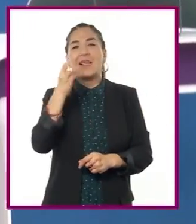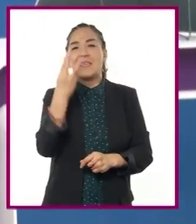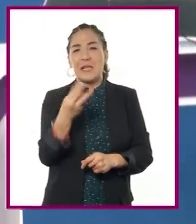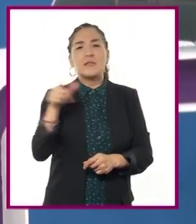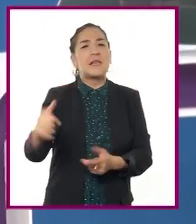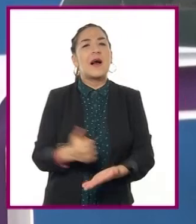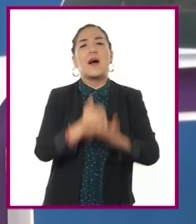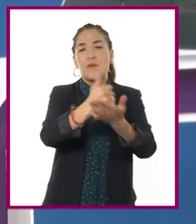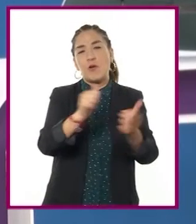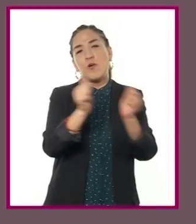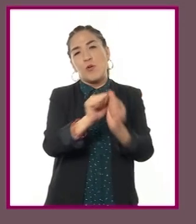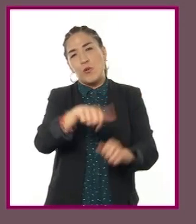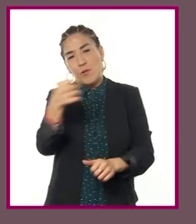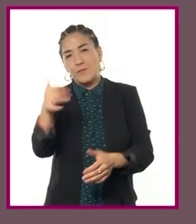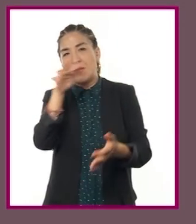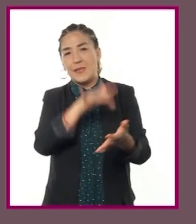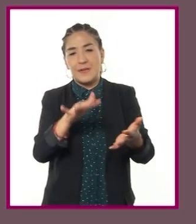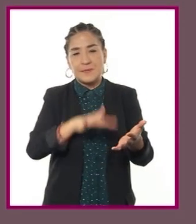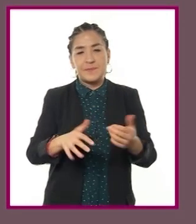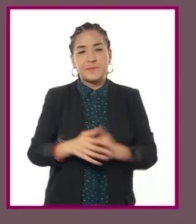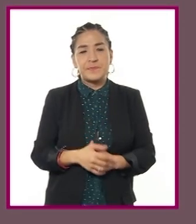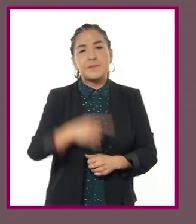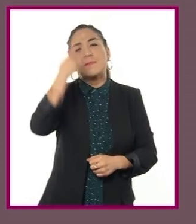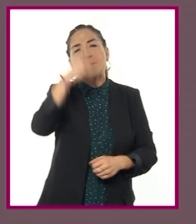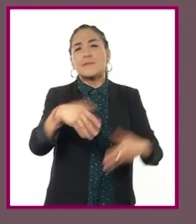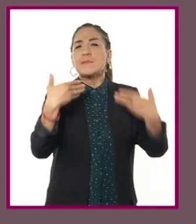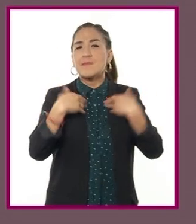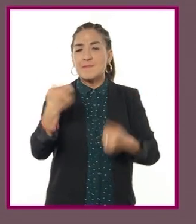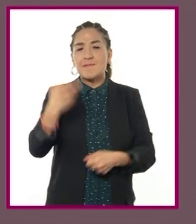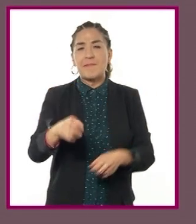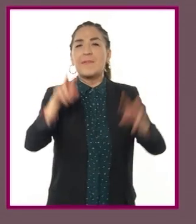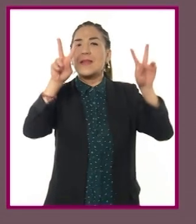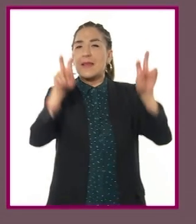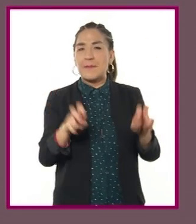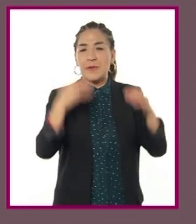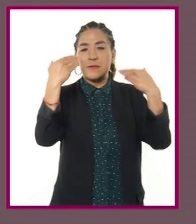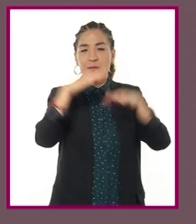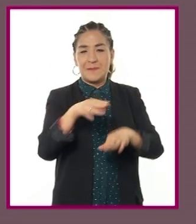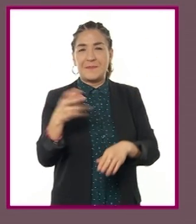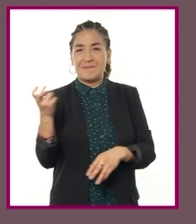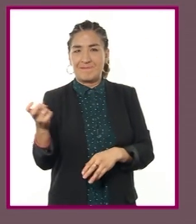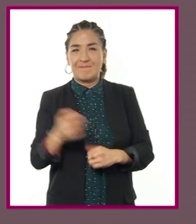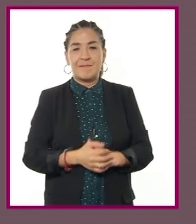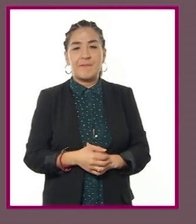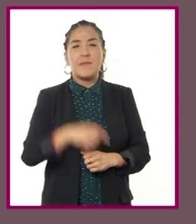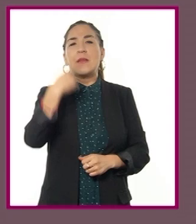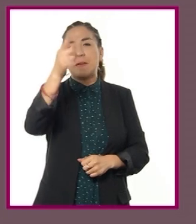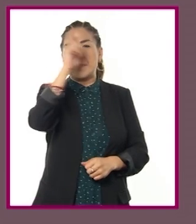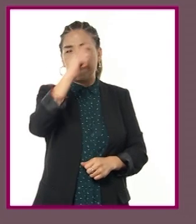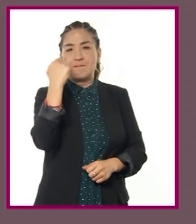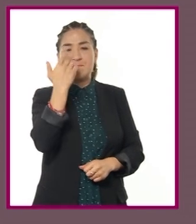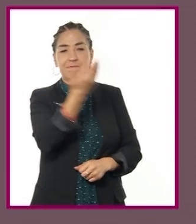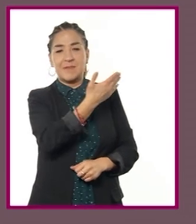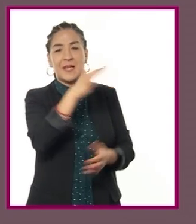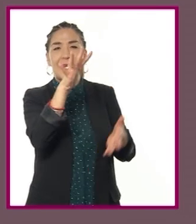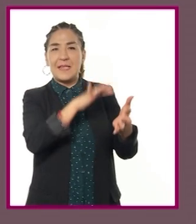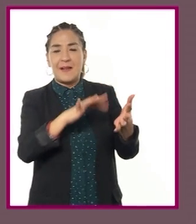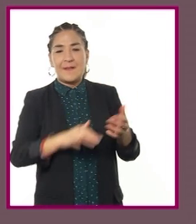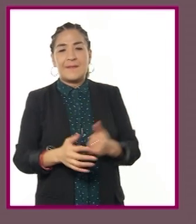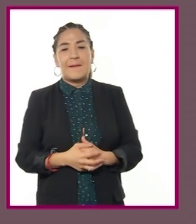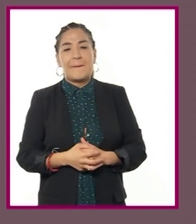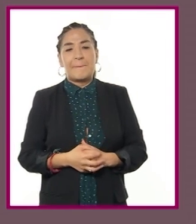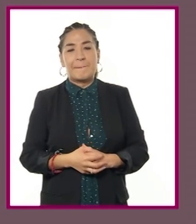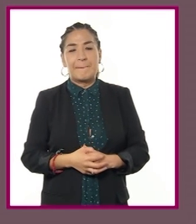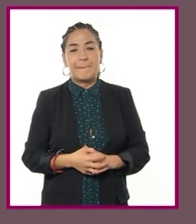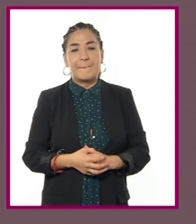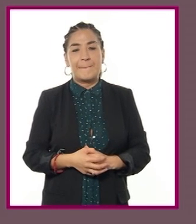apoyarse con otras lecturas. Para comprender un poco más sobre el tema, les sugiero leer La Unión Soviética, de